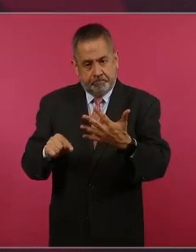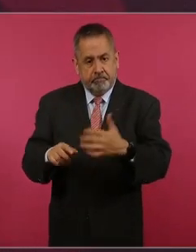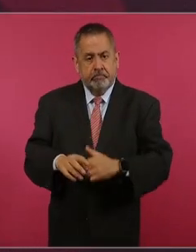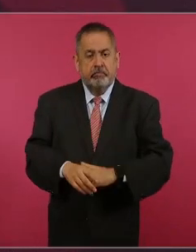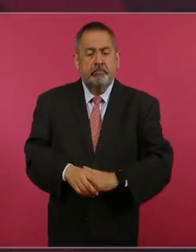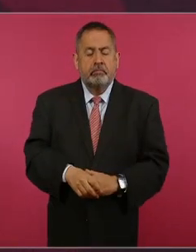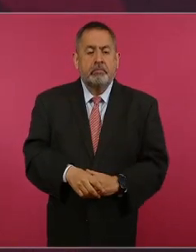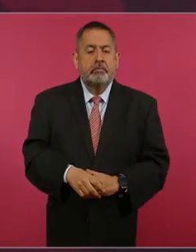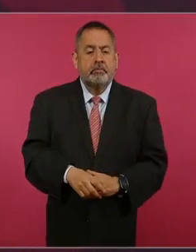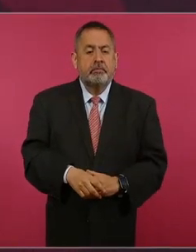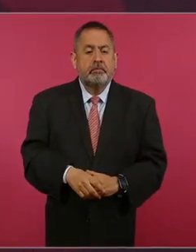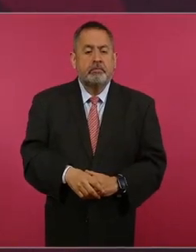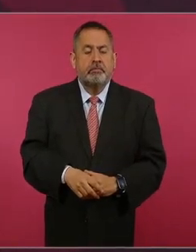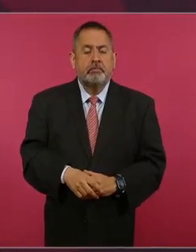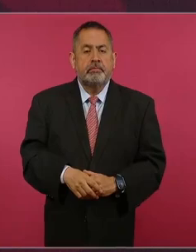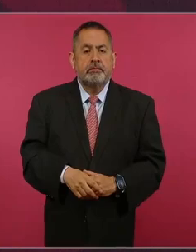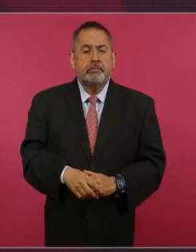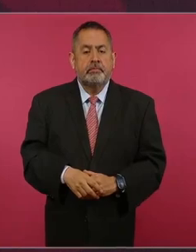han